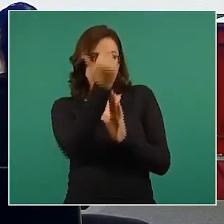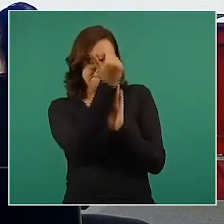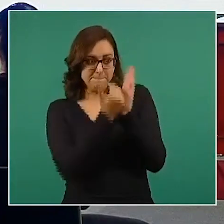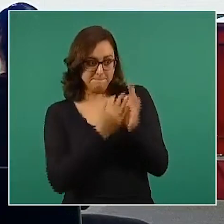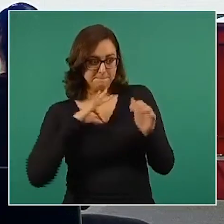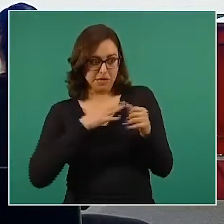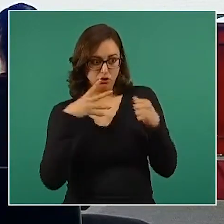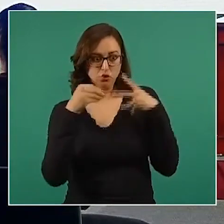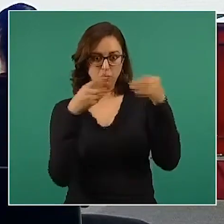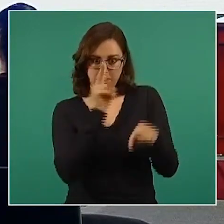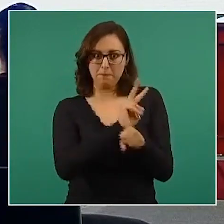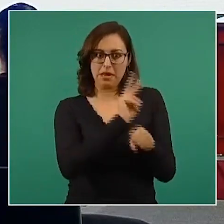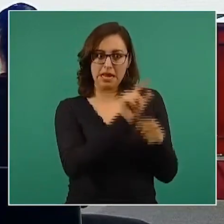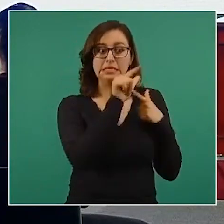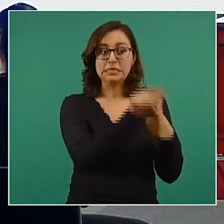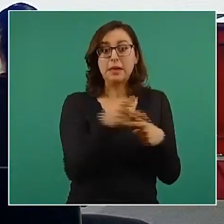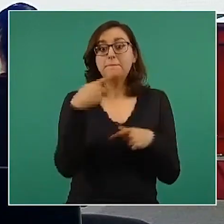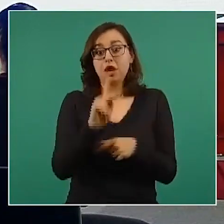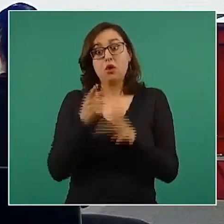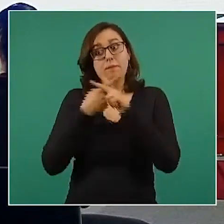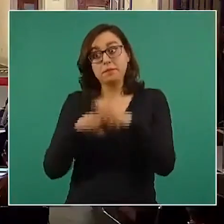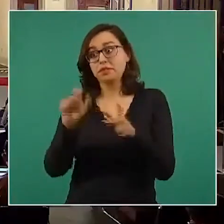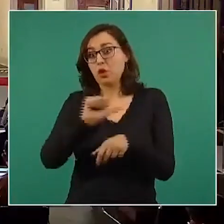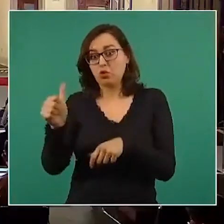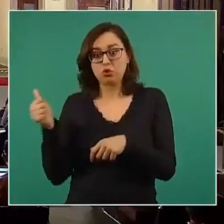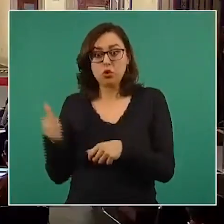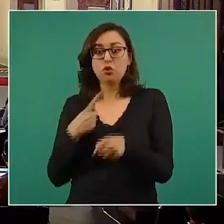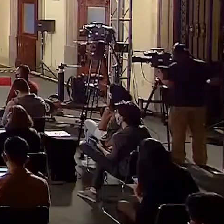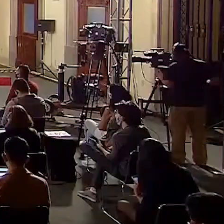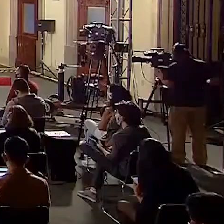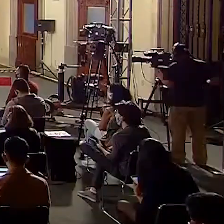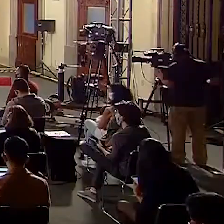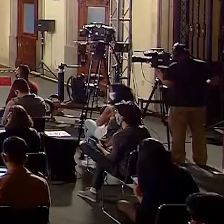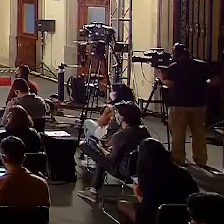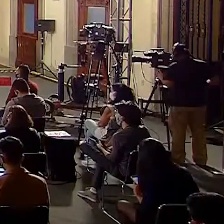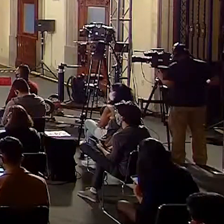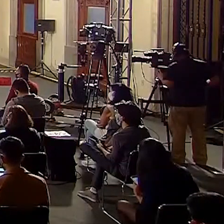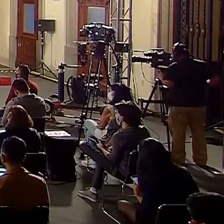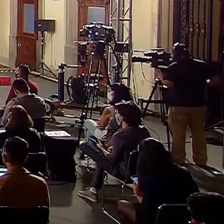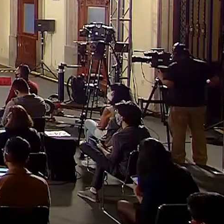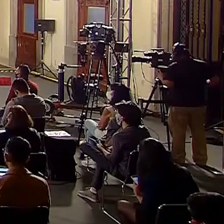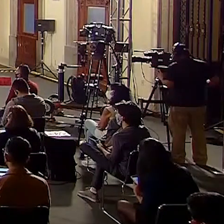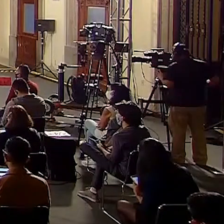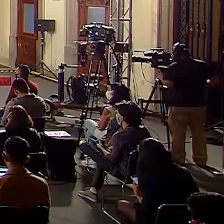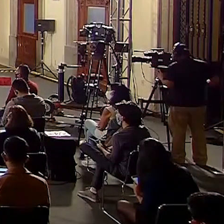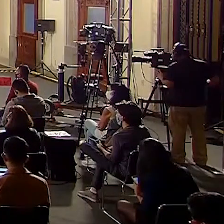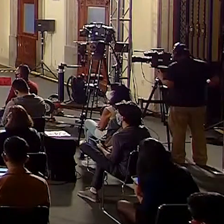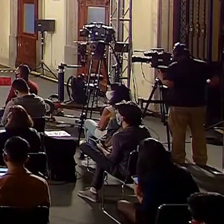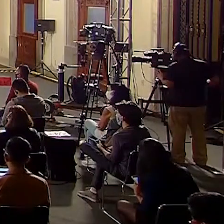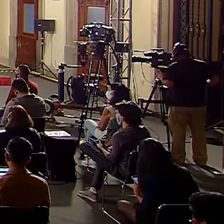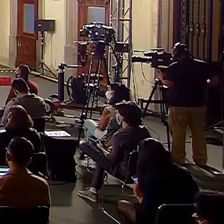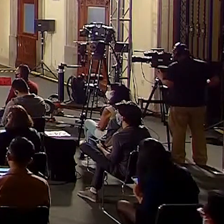vigilancia estrecha y con este fortalecimiento de la atención en los módulos de atención respiratoria. Podemos considerar que siempre contamos con la